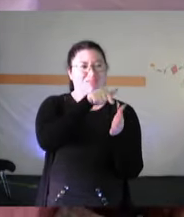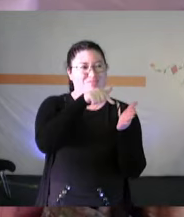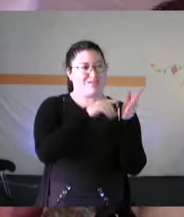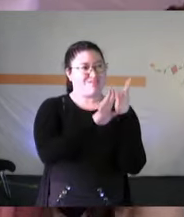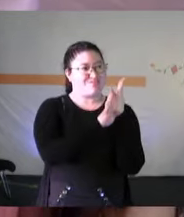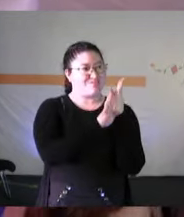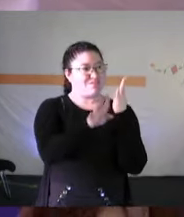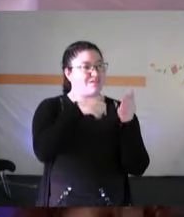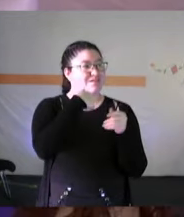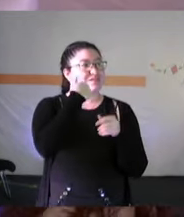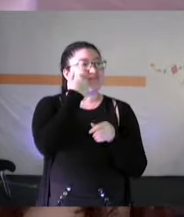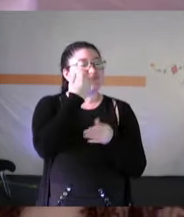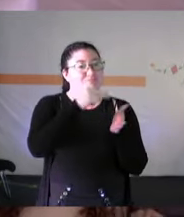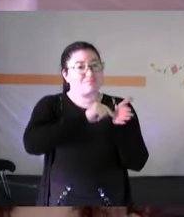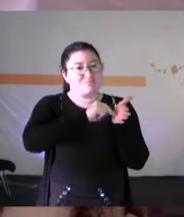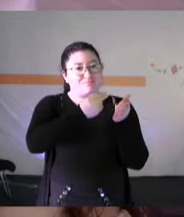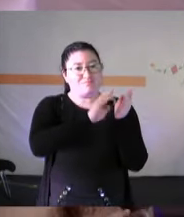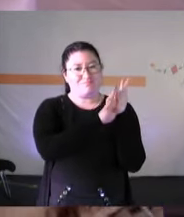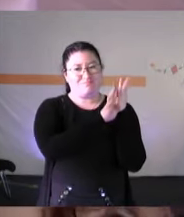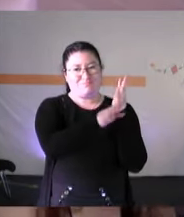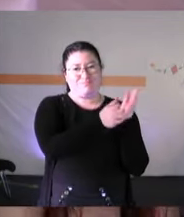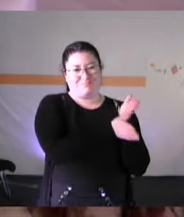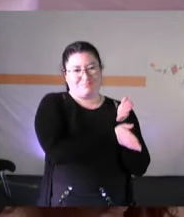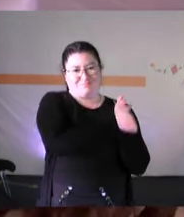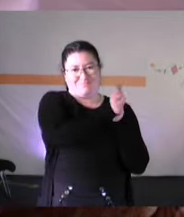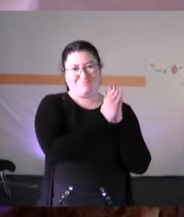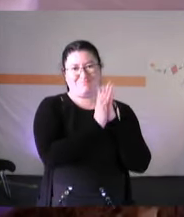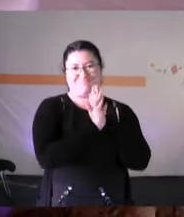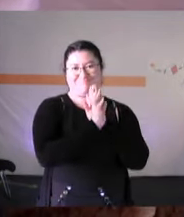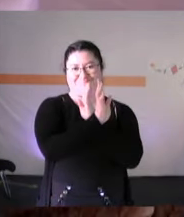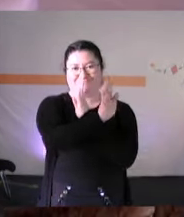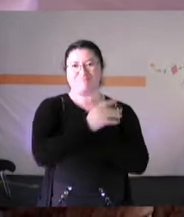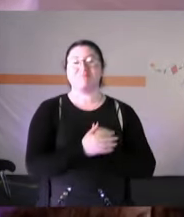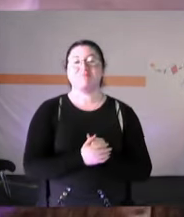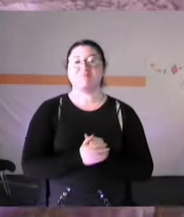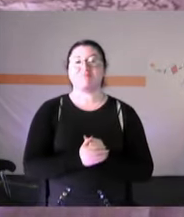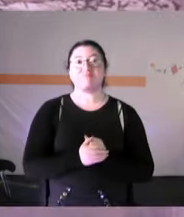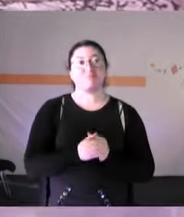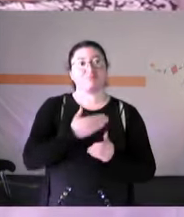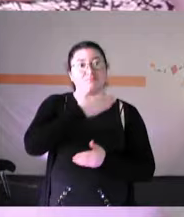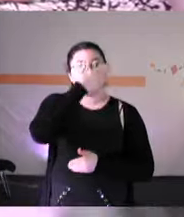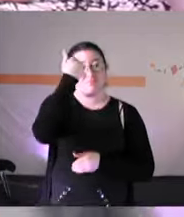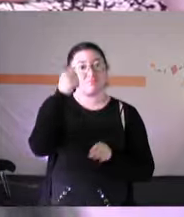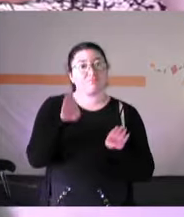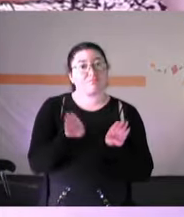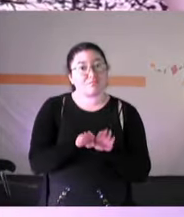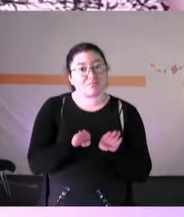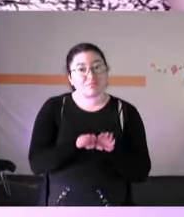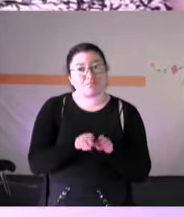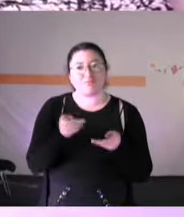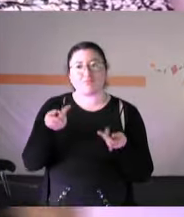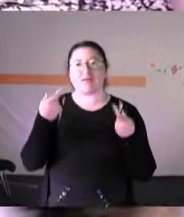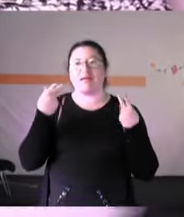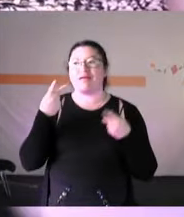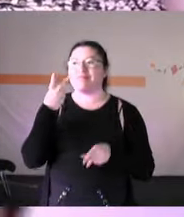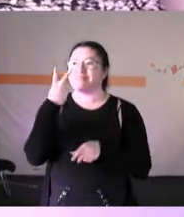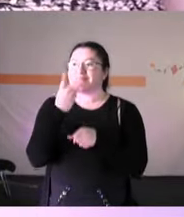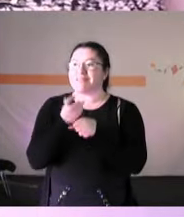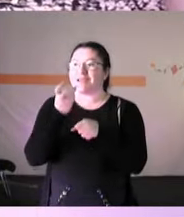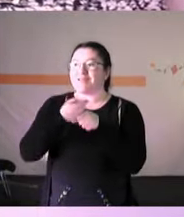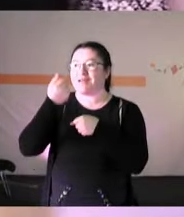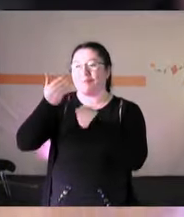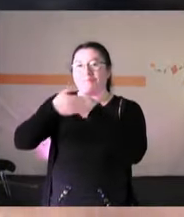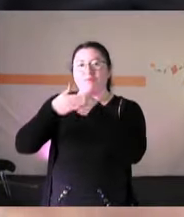todas las firmas de María Fernanda son en esa unifila, ¿ok? Y no sé cómo y hacia dónde voy a sacar la tercera fila para las